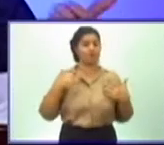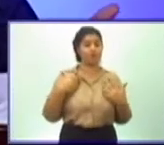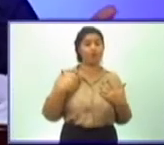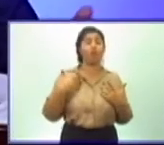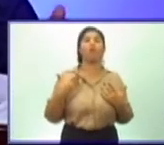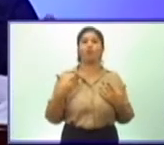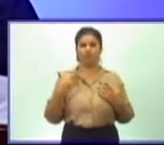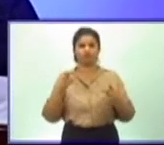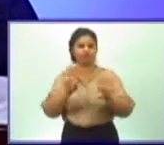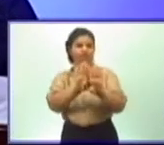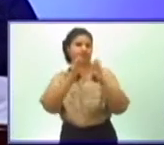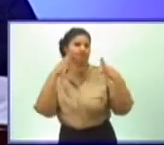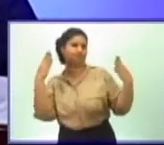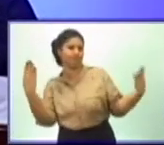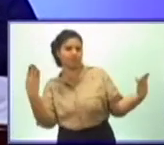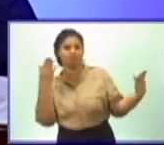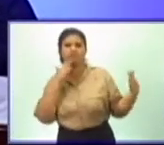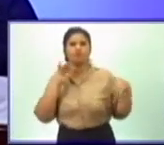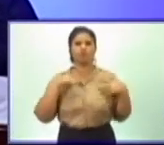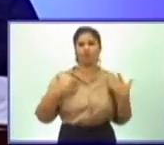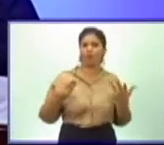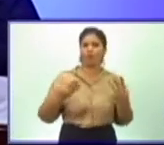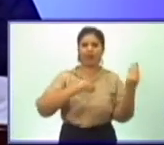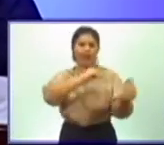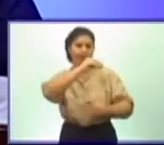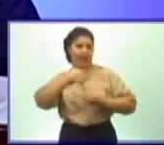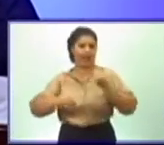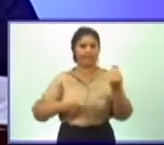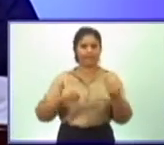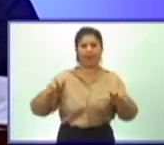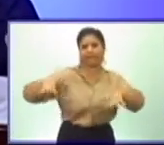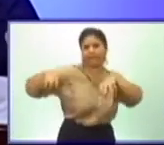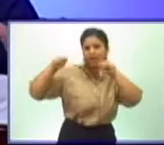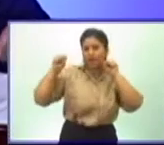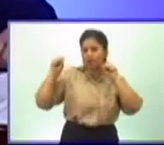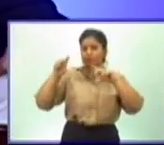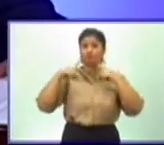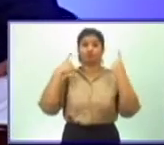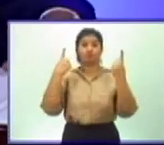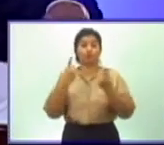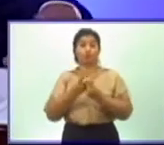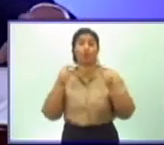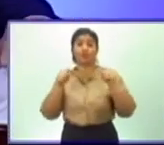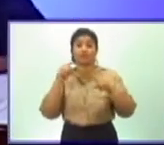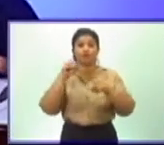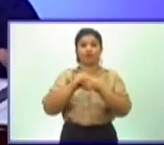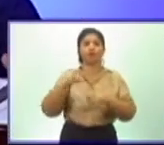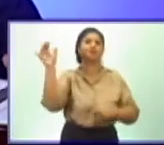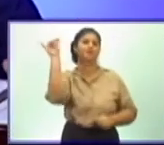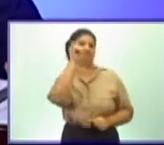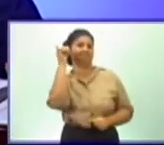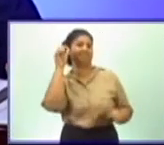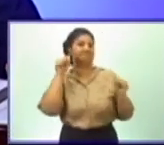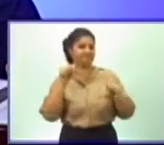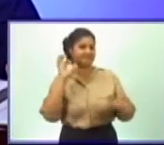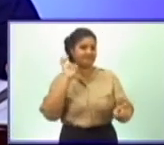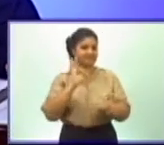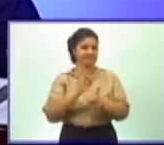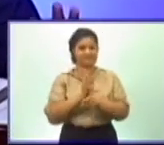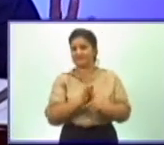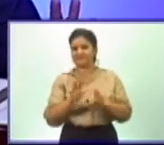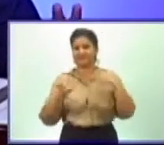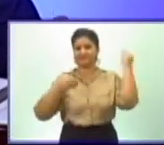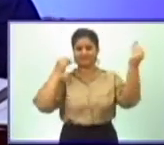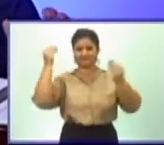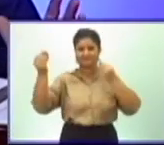puerta, si se cierra, si cambia de escenario, si hay que apagar la luz, en fin. Por tanto, comencemos con el